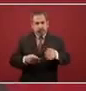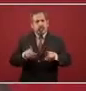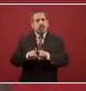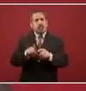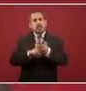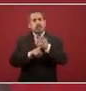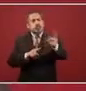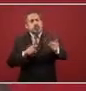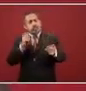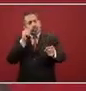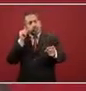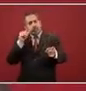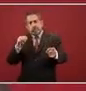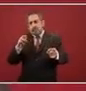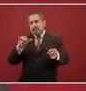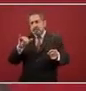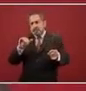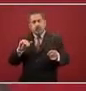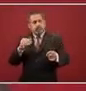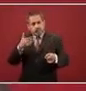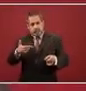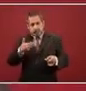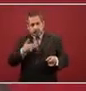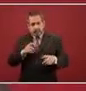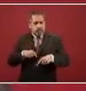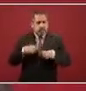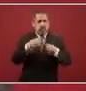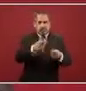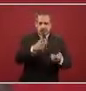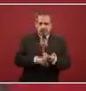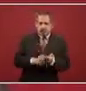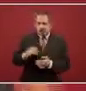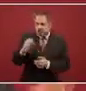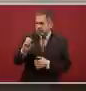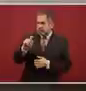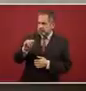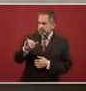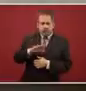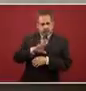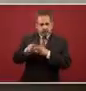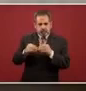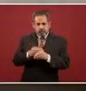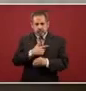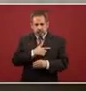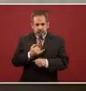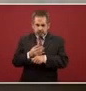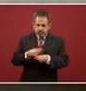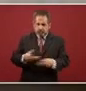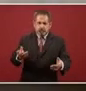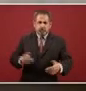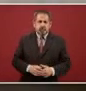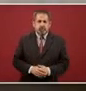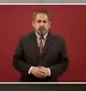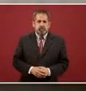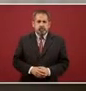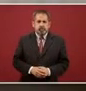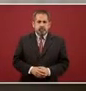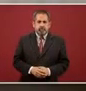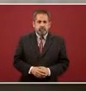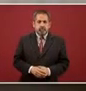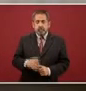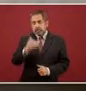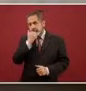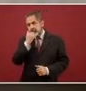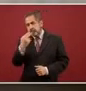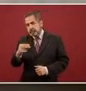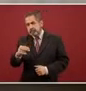ayer que pidió Mauricio la información del sistema de vigilancia Centinela, con mucho gusto, toda la información que pueda ser útil. Se llama Alejandro.